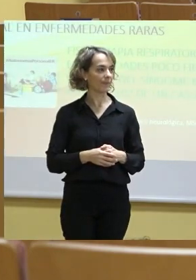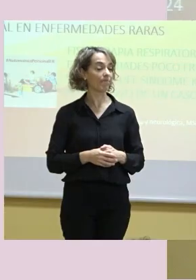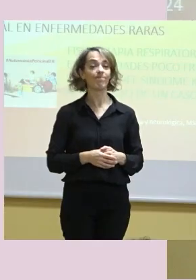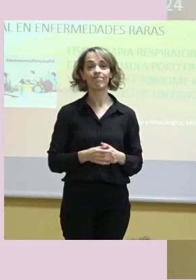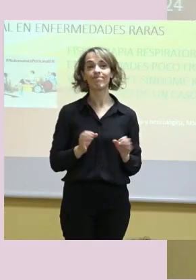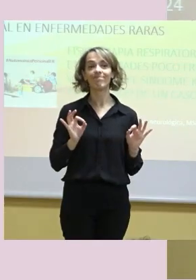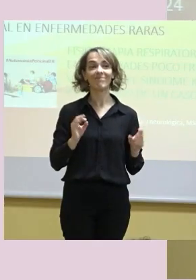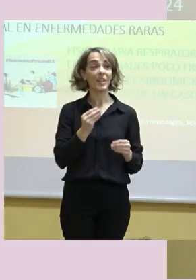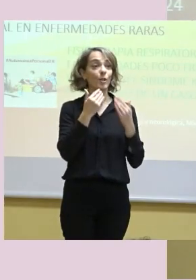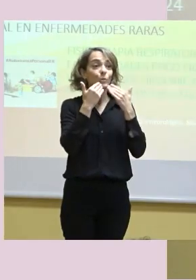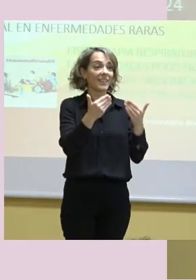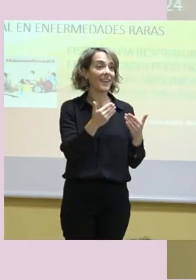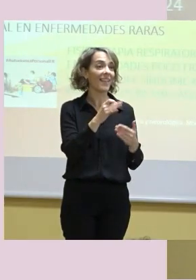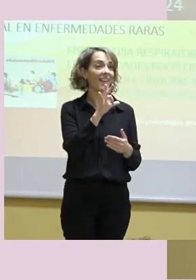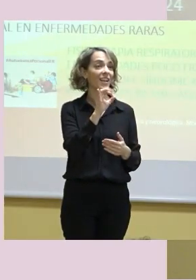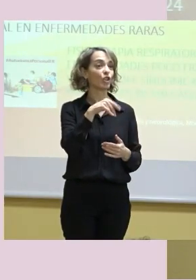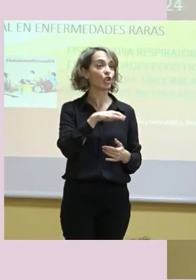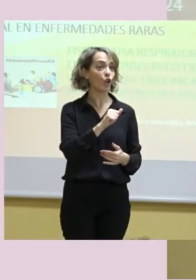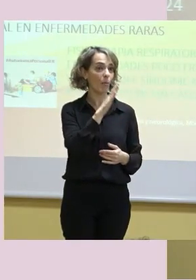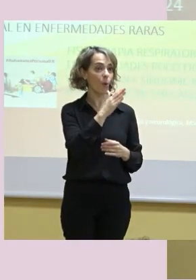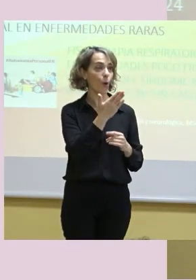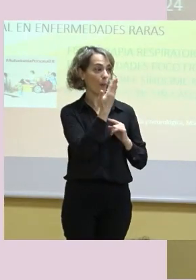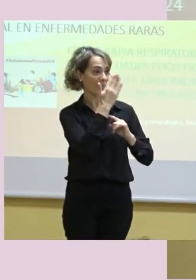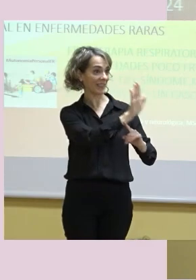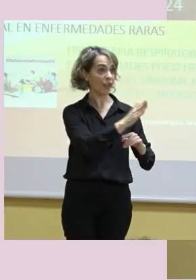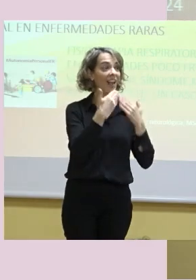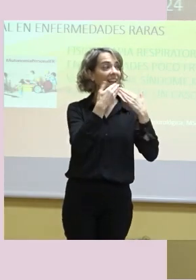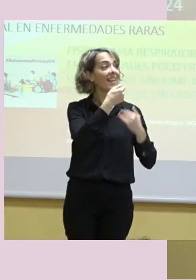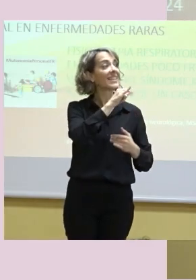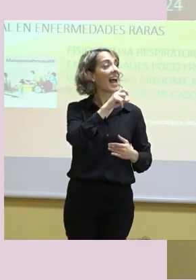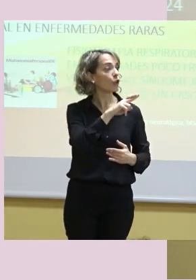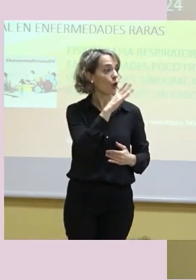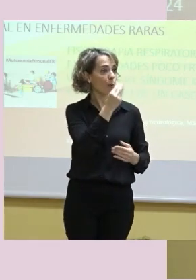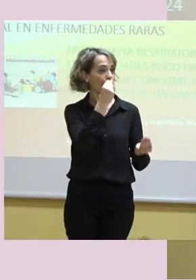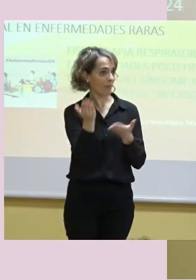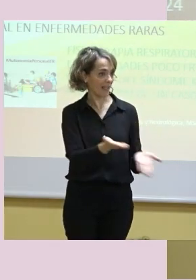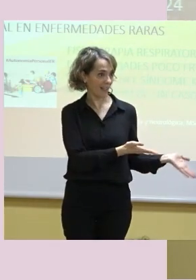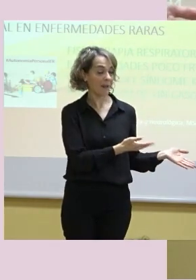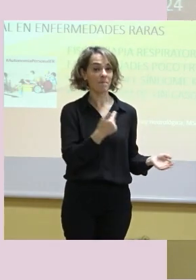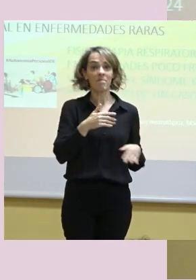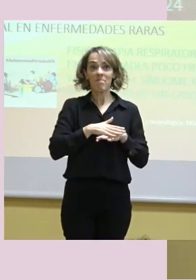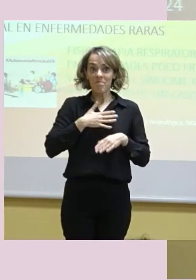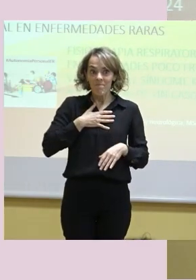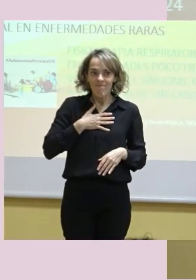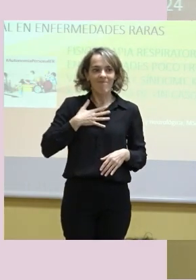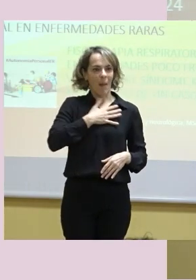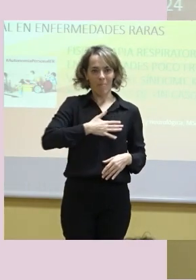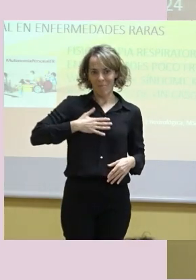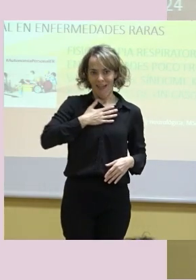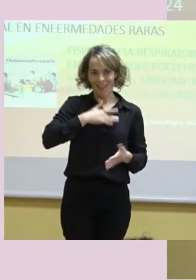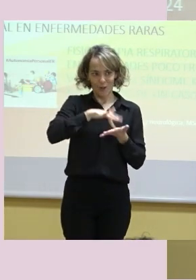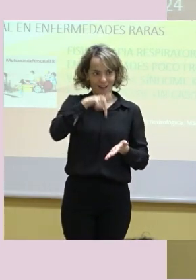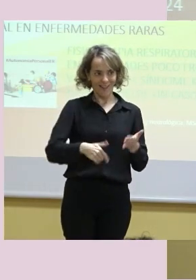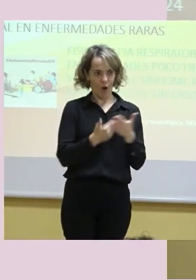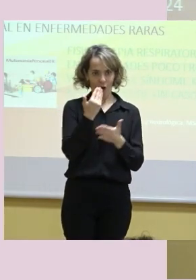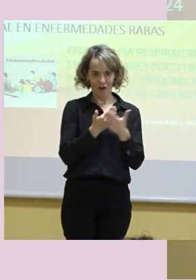Vale, pues muchísimas gracias, Sonia, por la presentación. Gracias, Aitor, por la bienvenida. Para mí es un enorme placer estar en estas